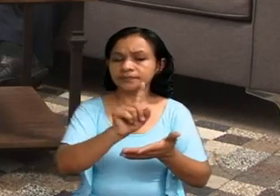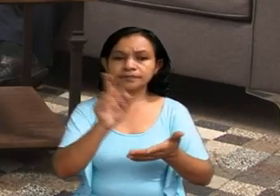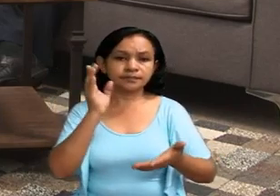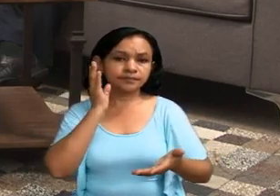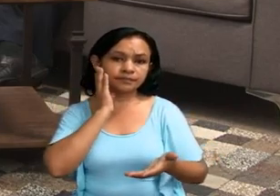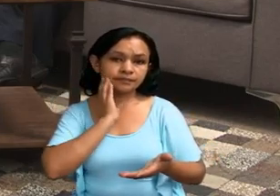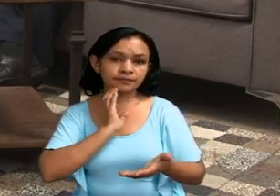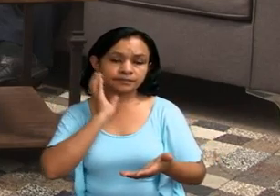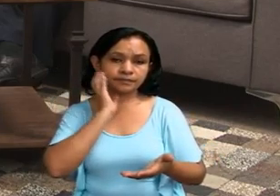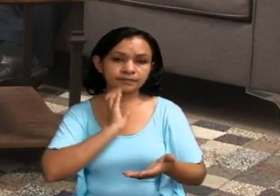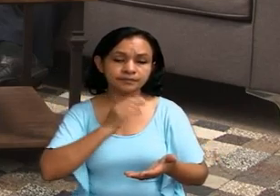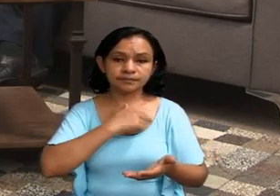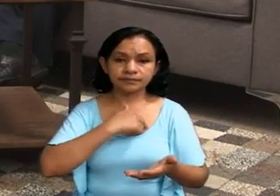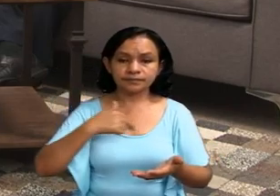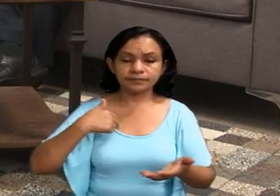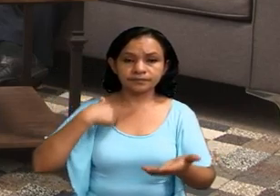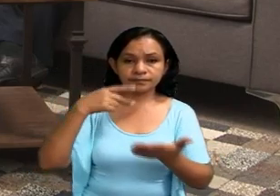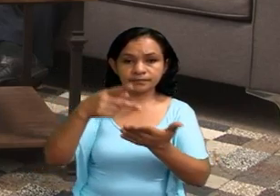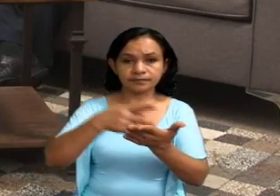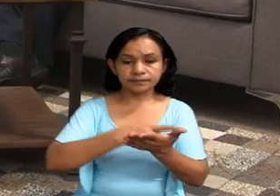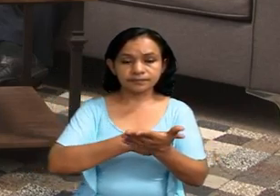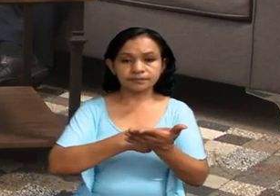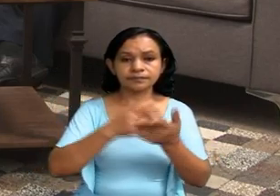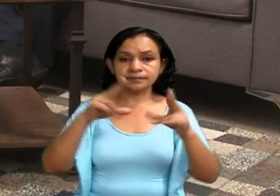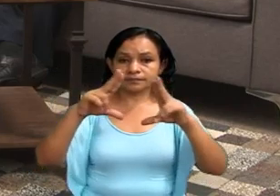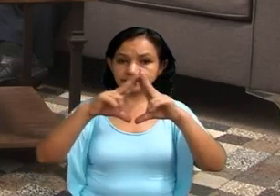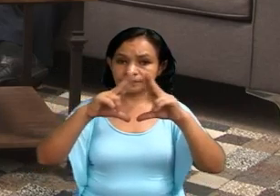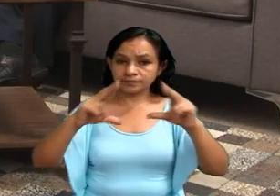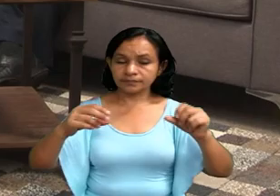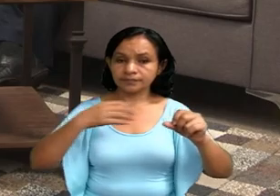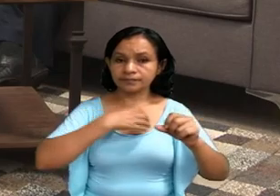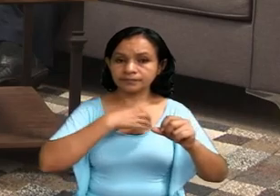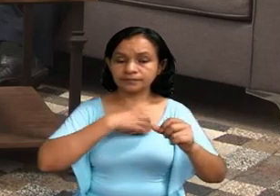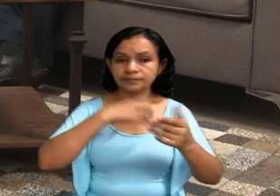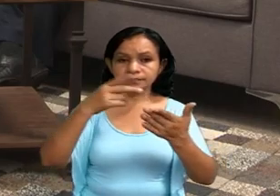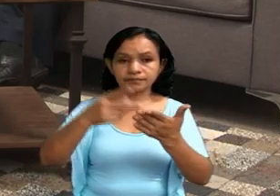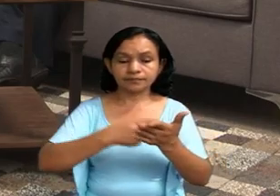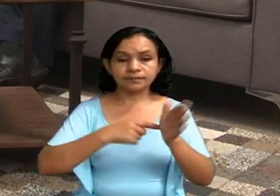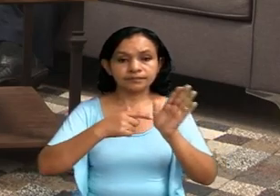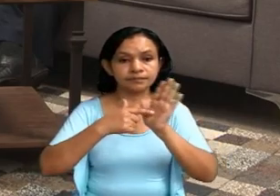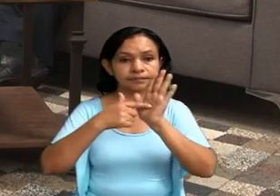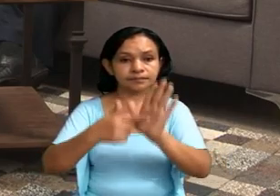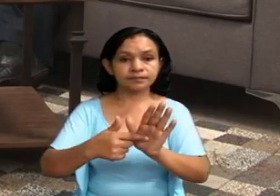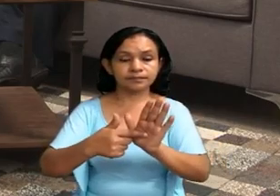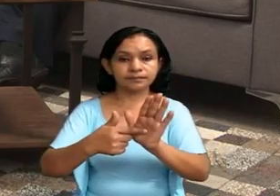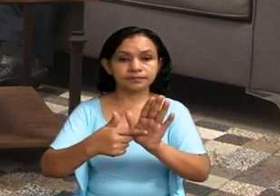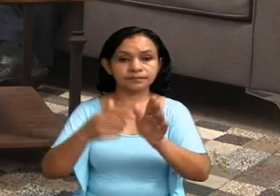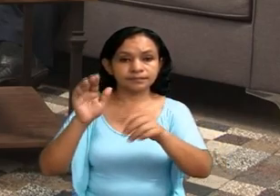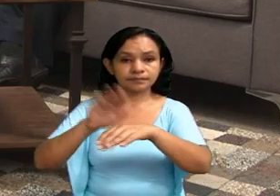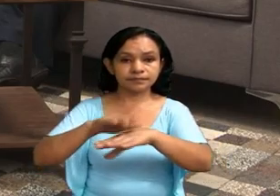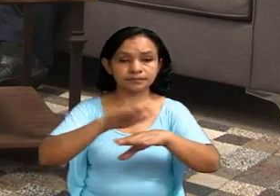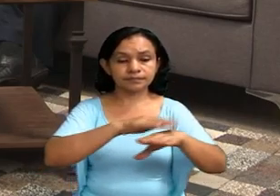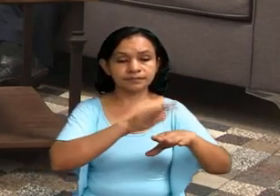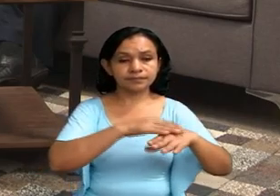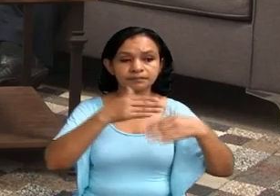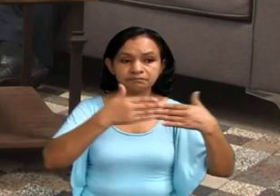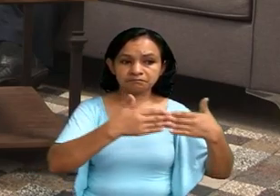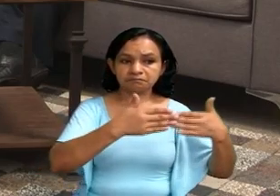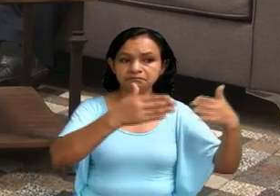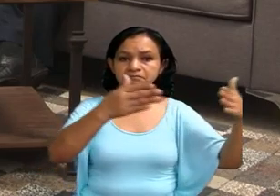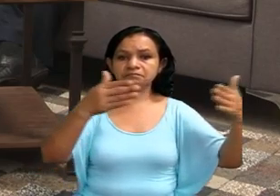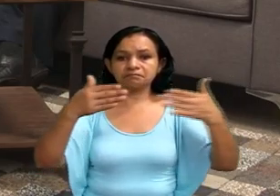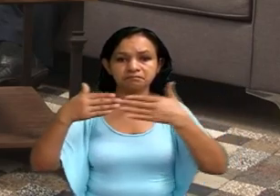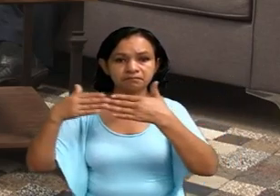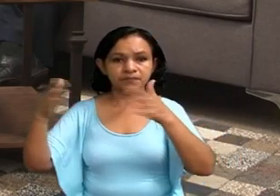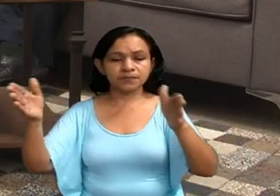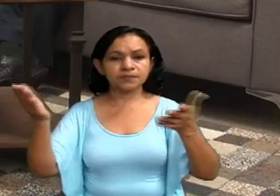experiencia haciendo un proyecto muy nicaragüense, porque otros proyectos, por ejemplo, la convocatoria es más abierta, la